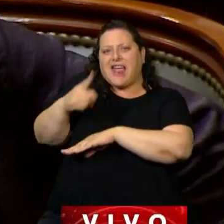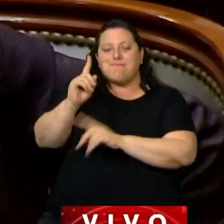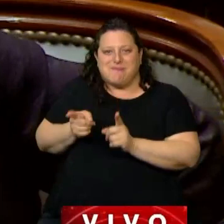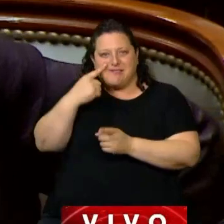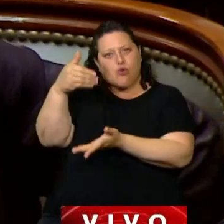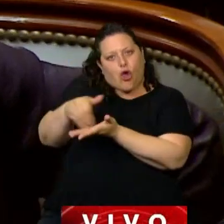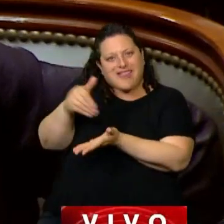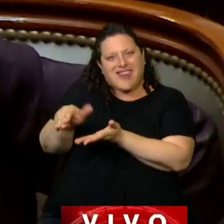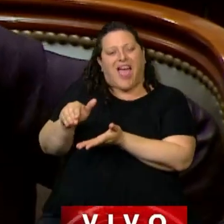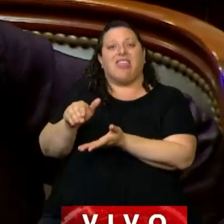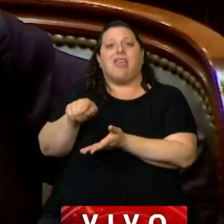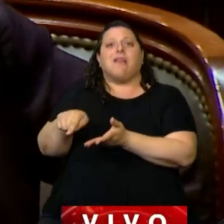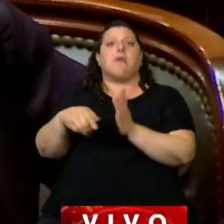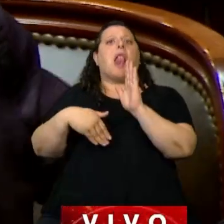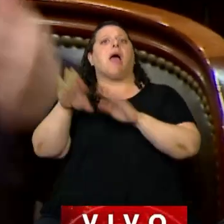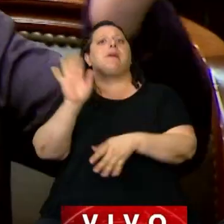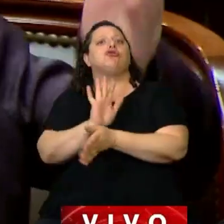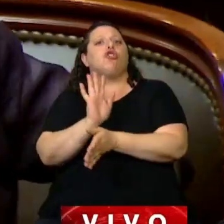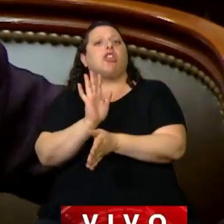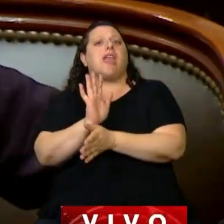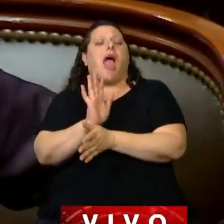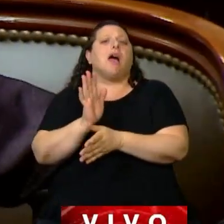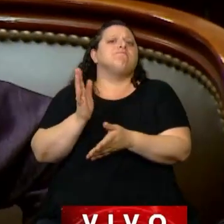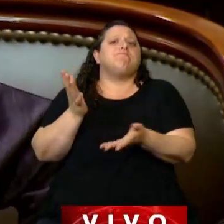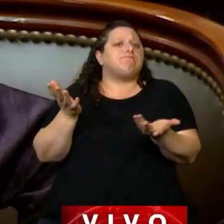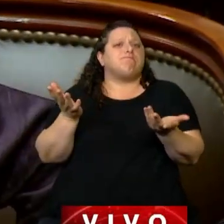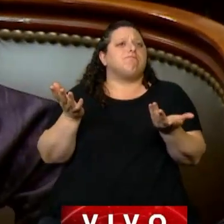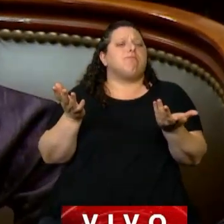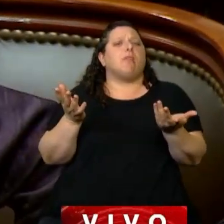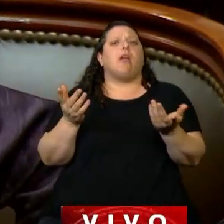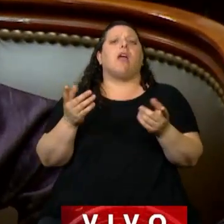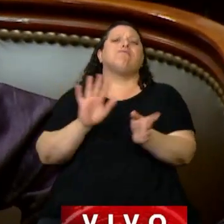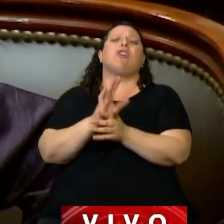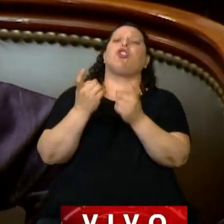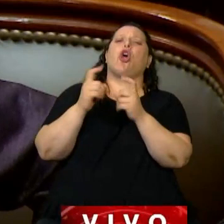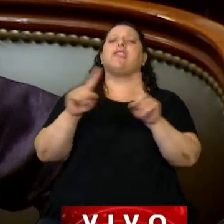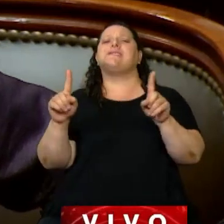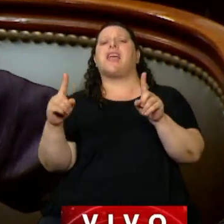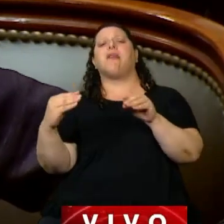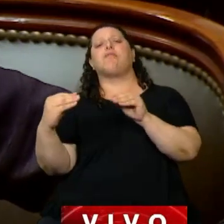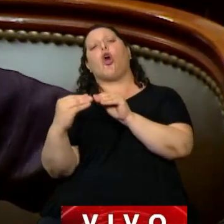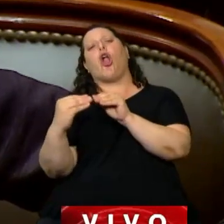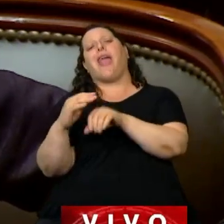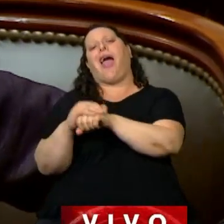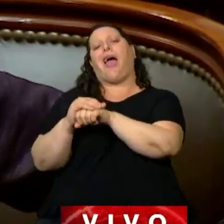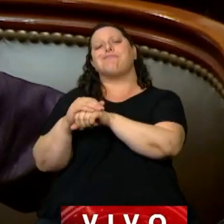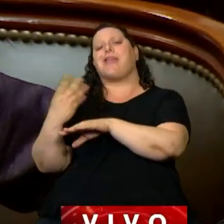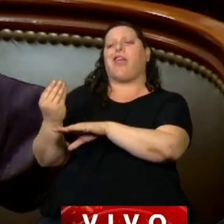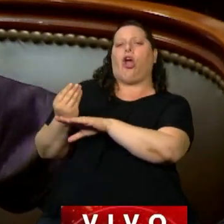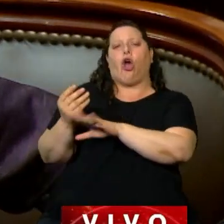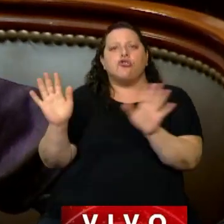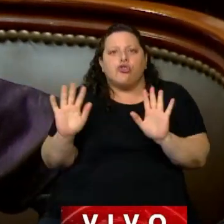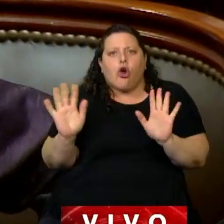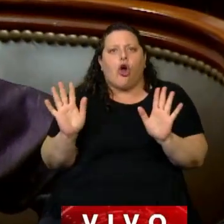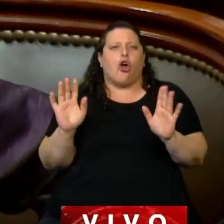todos los gobiernos han sido interventores no más nunca más no hace falta colegas amigos que pontifiquen tenemos clarísima la historia